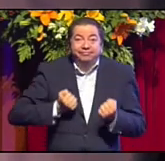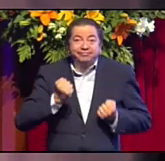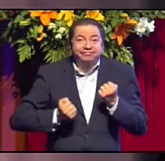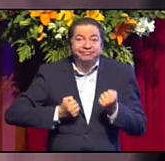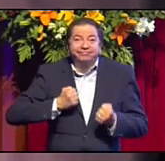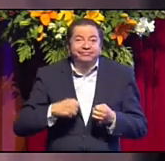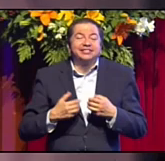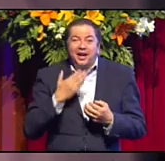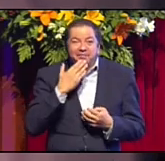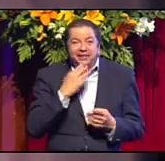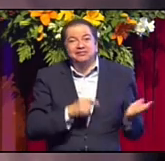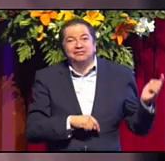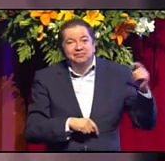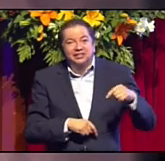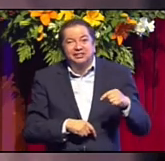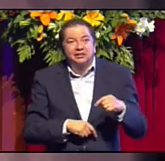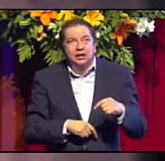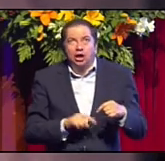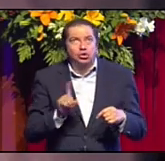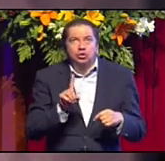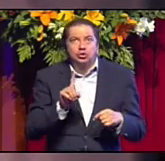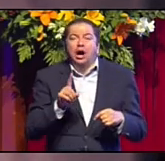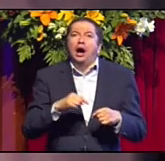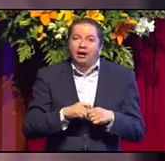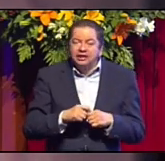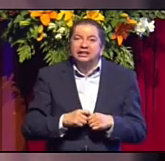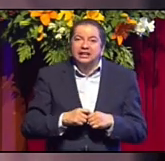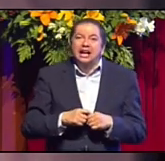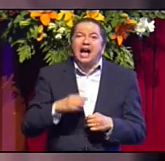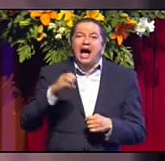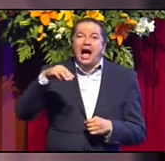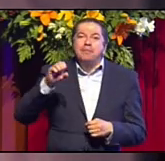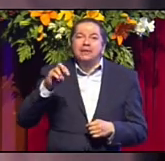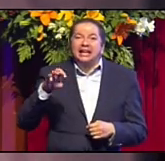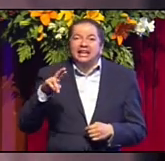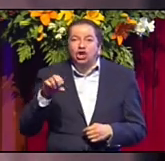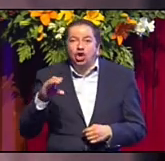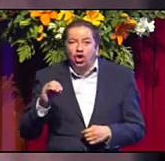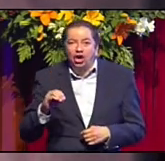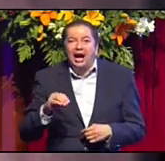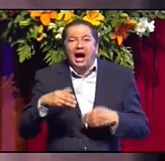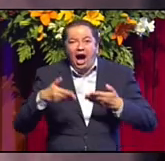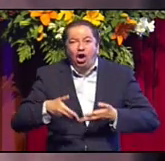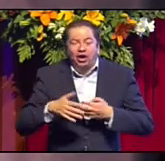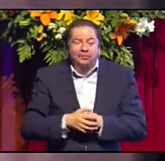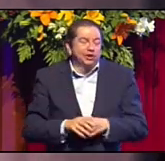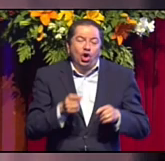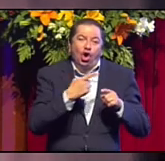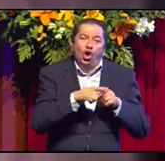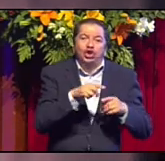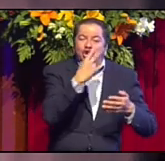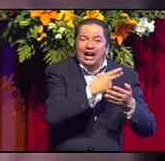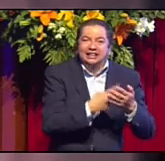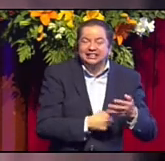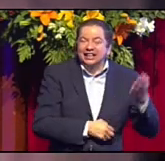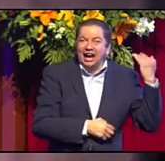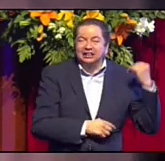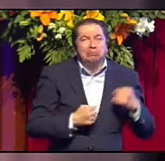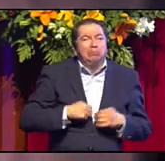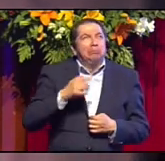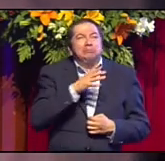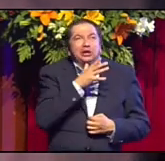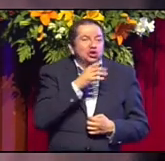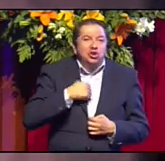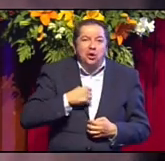verdad es que no, Américo estuvo ahora. Tuvimos otros artistas en ese momento. Bueno, no me voy a poner a pensar en qué